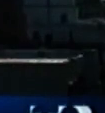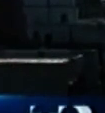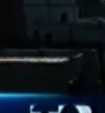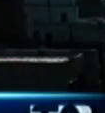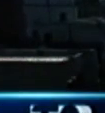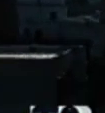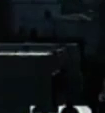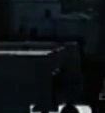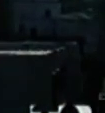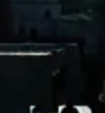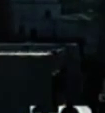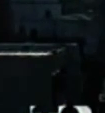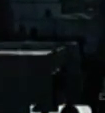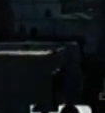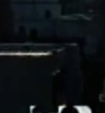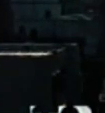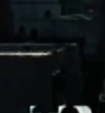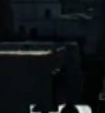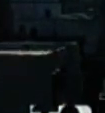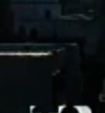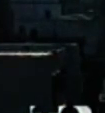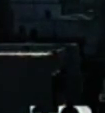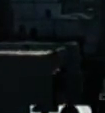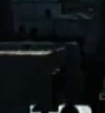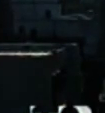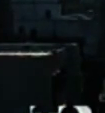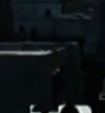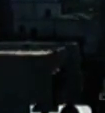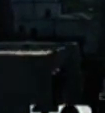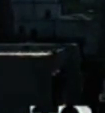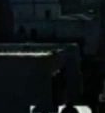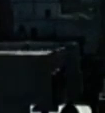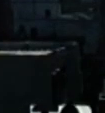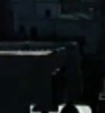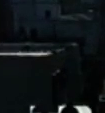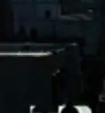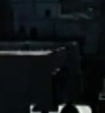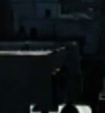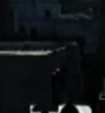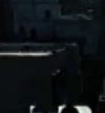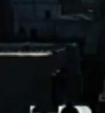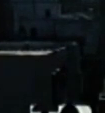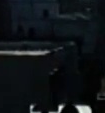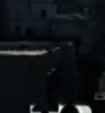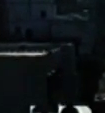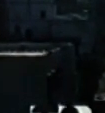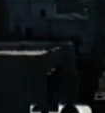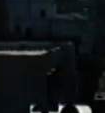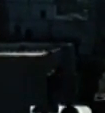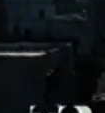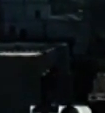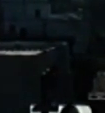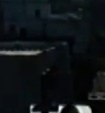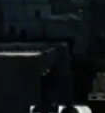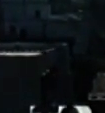al nororiente de Quito y a tan solo 15 kilómetros al oriente de la ciudad de Cayambe. Es un volcán compuesto formado por varios